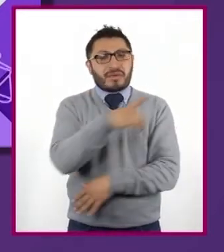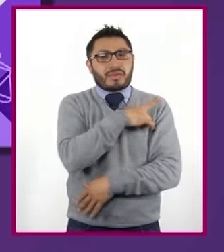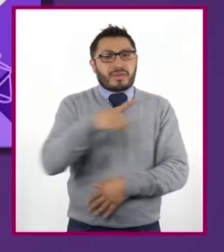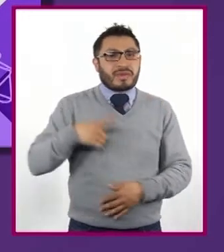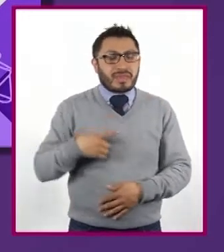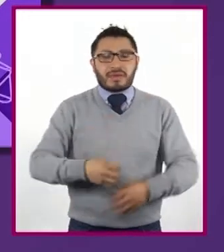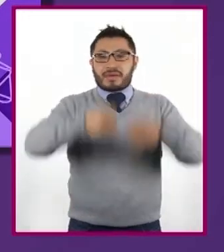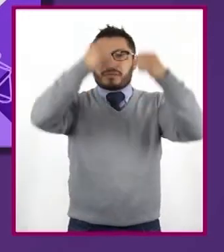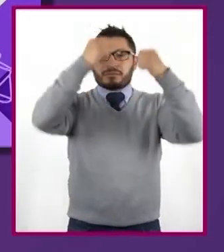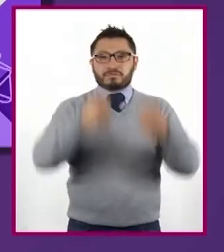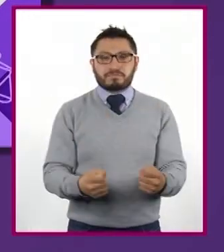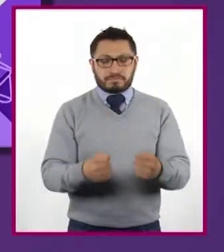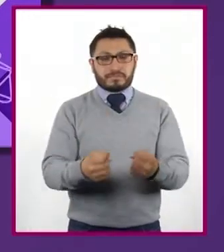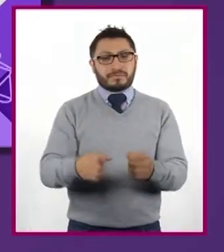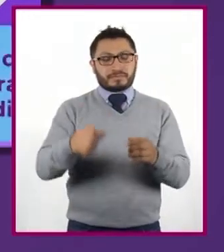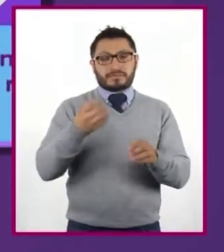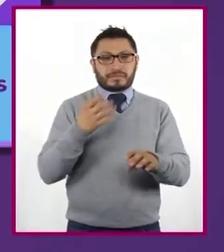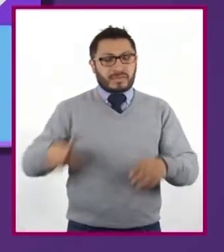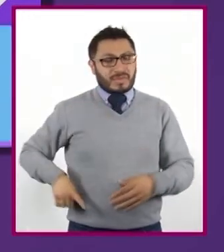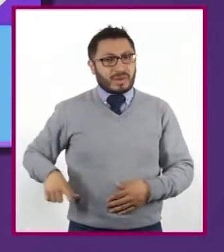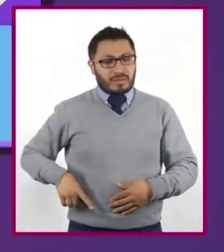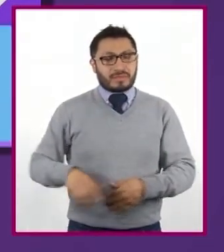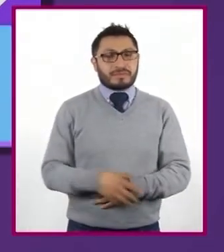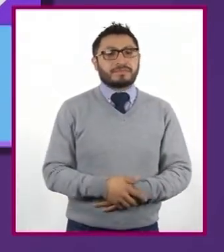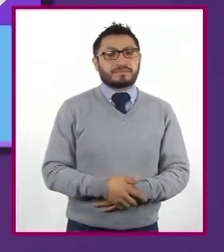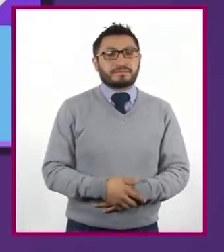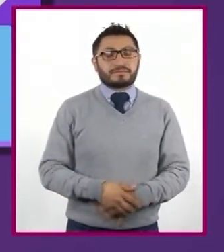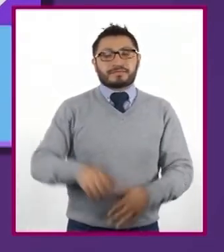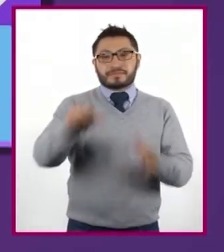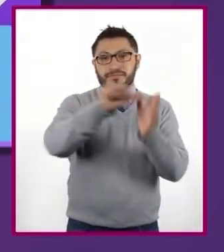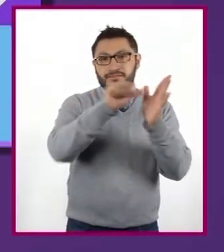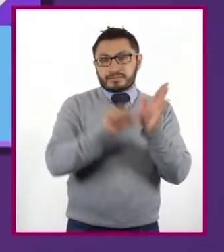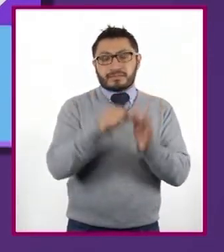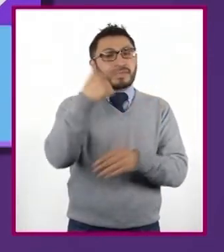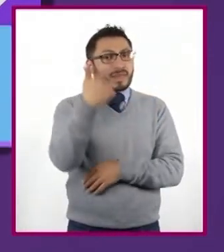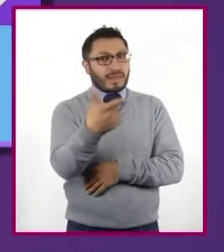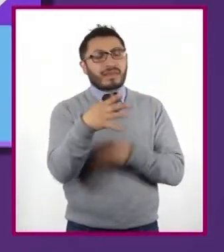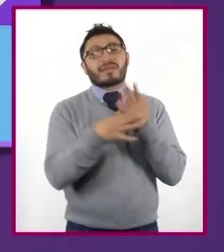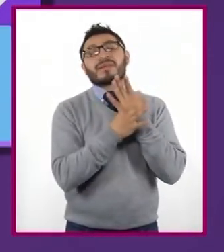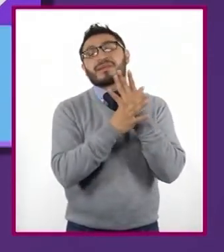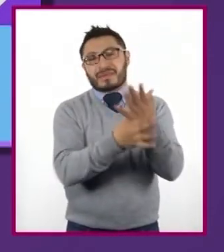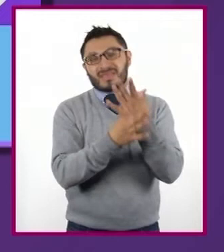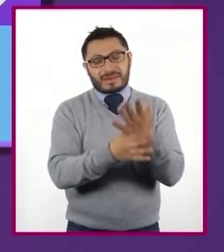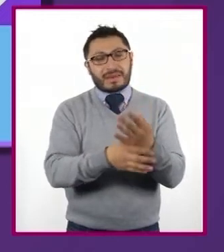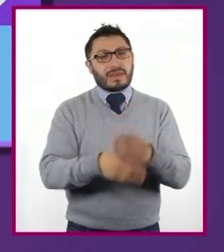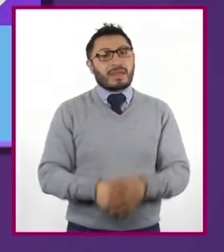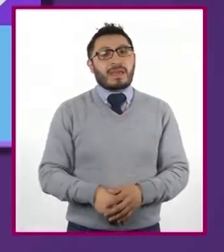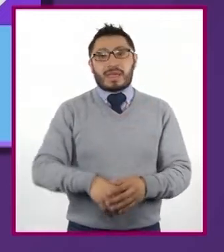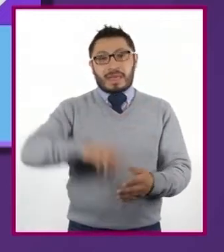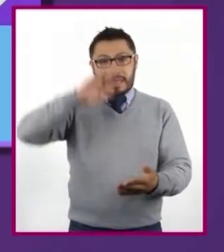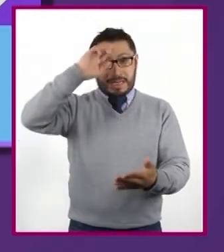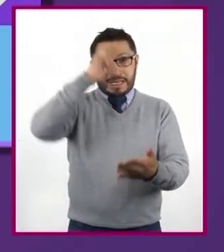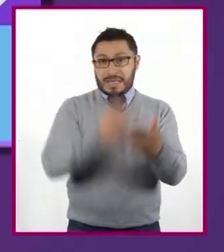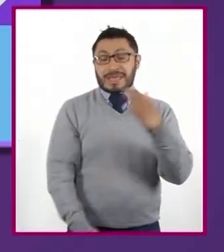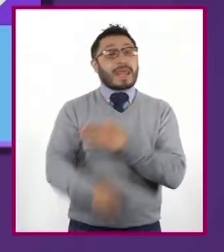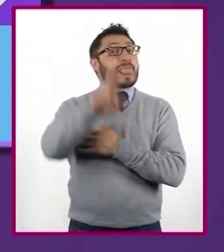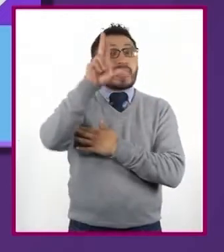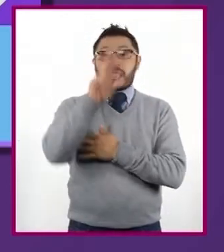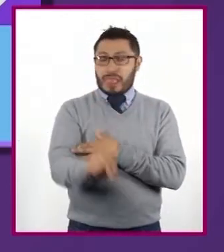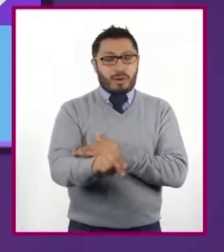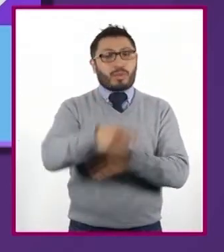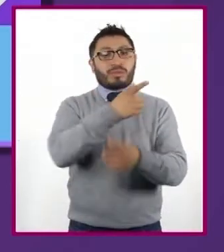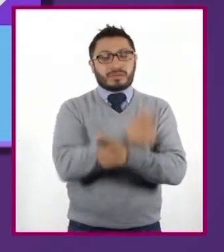ser garantizado por el Estado. El artículo 7 nos dice que es inviolable la libertad